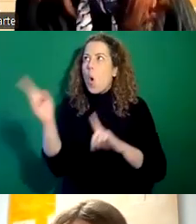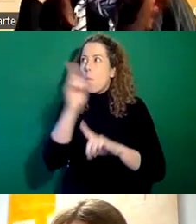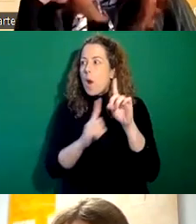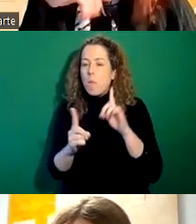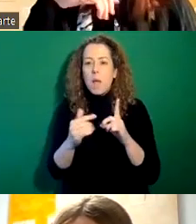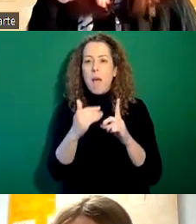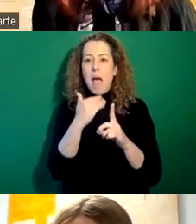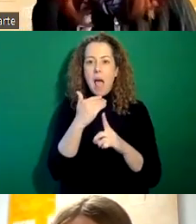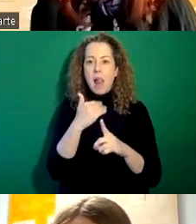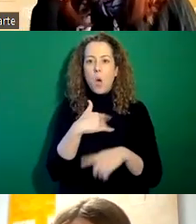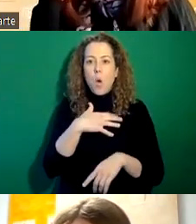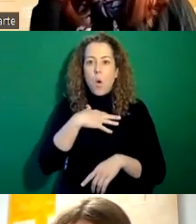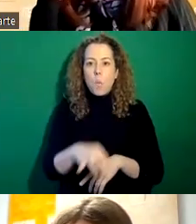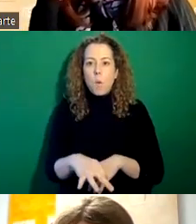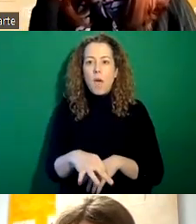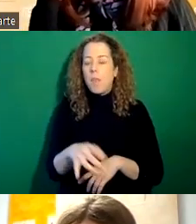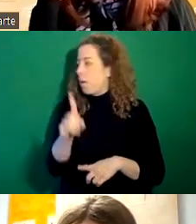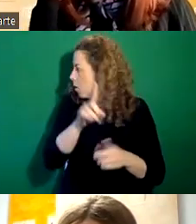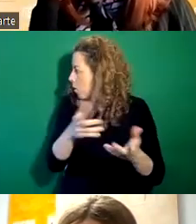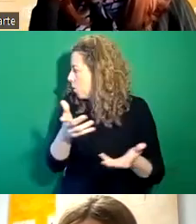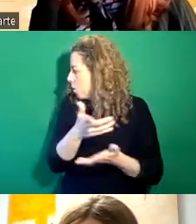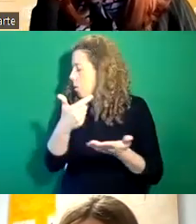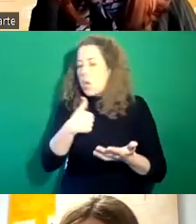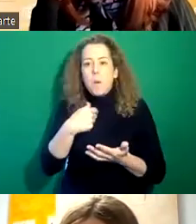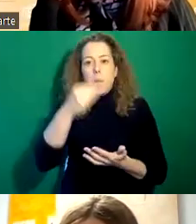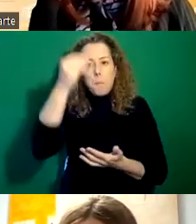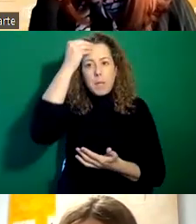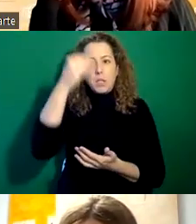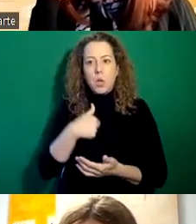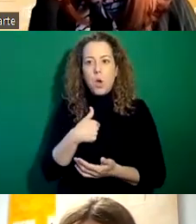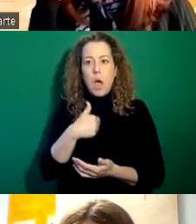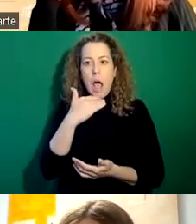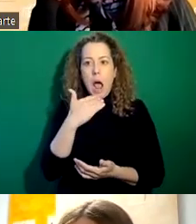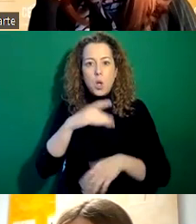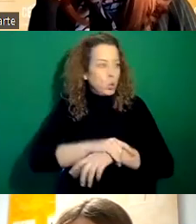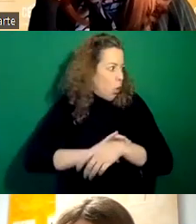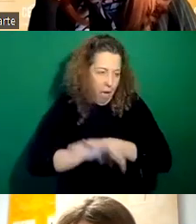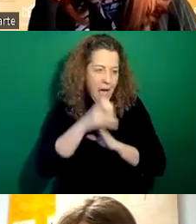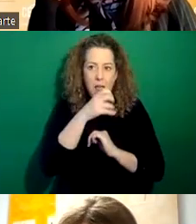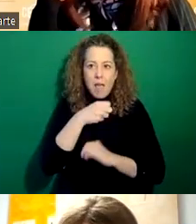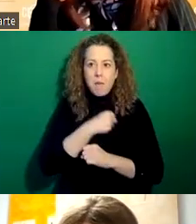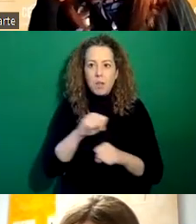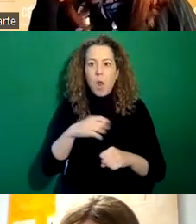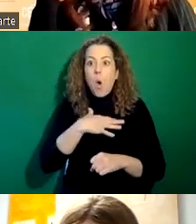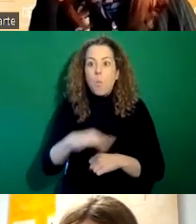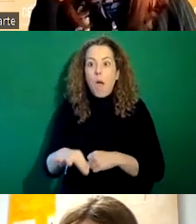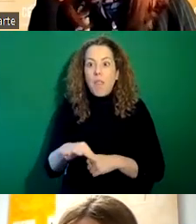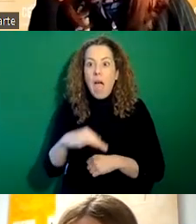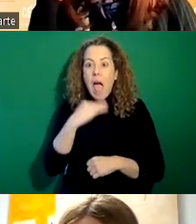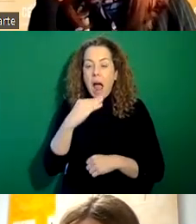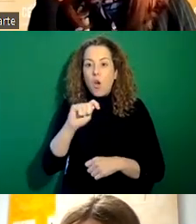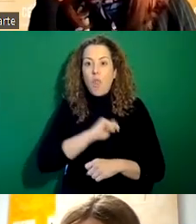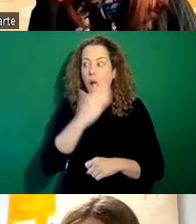la posibilidad de, bueno, es que ya ni nos lo planteamos, de poner una sujeción o ante la posibilidad de una alteración de